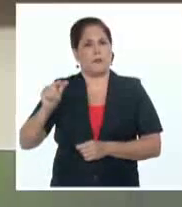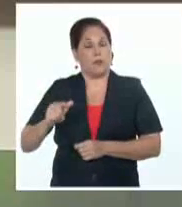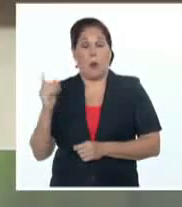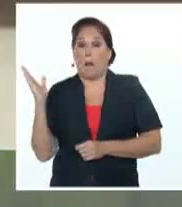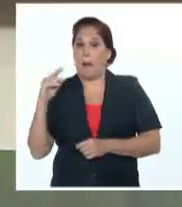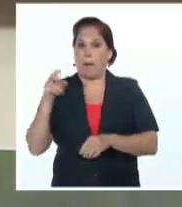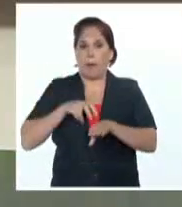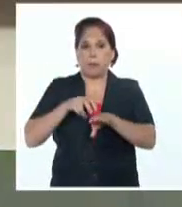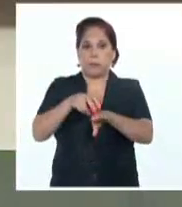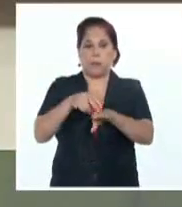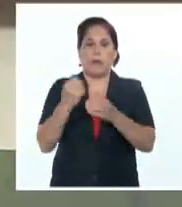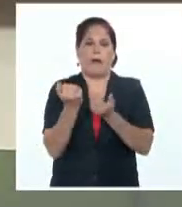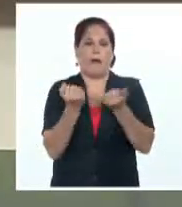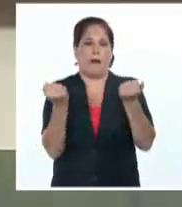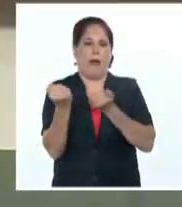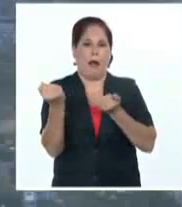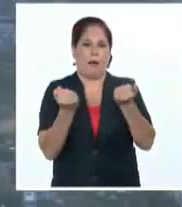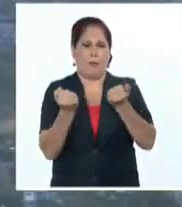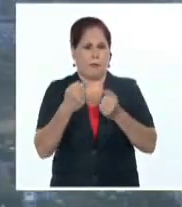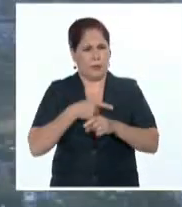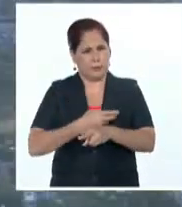González conversó con ella y nos cuenta la historia.